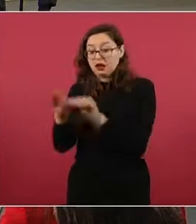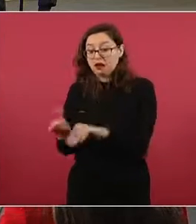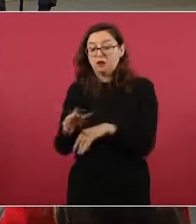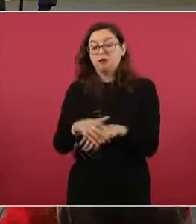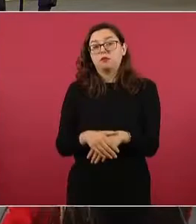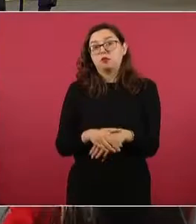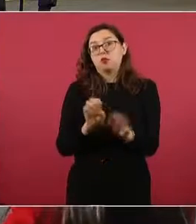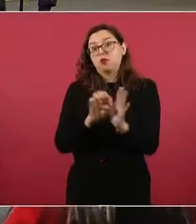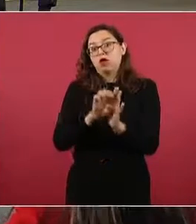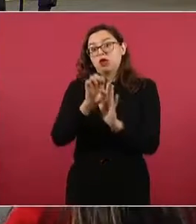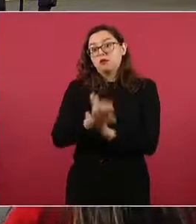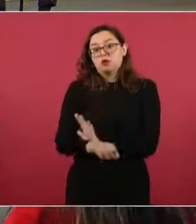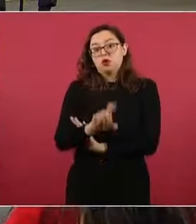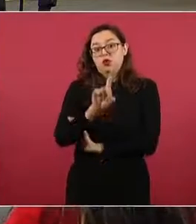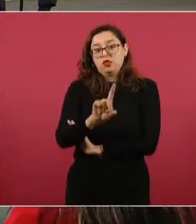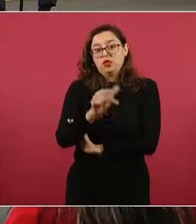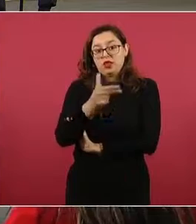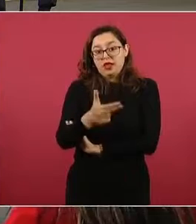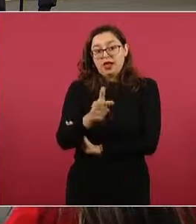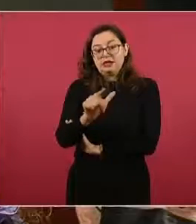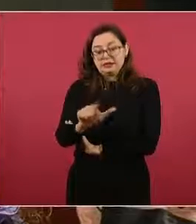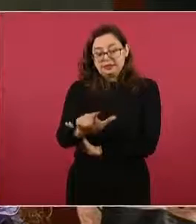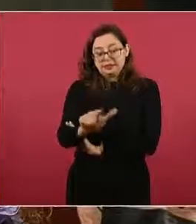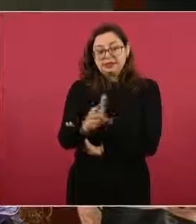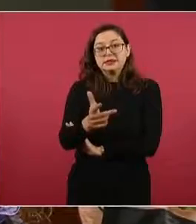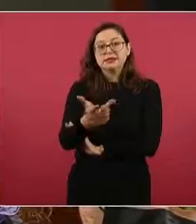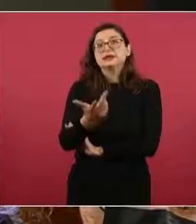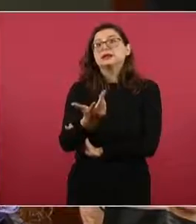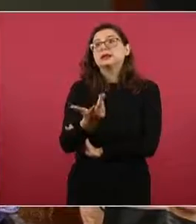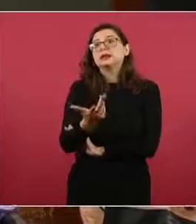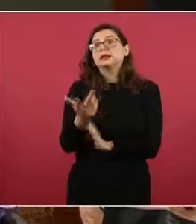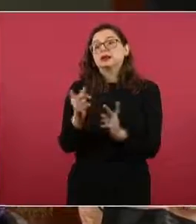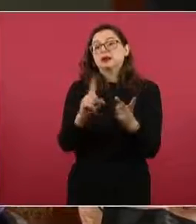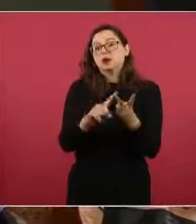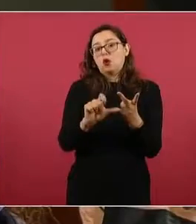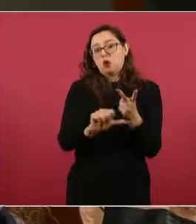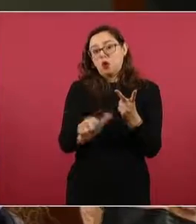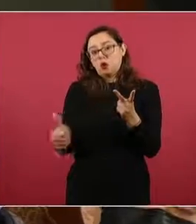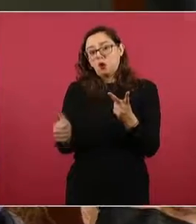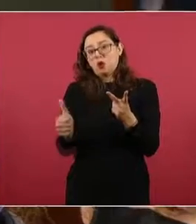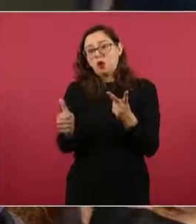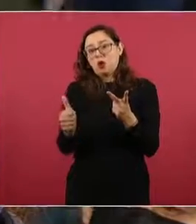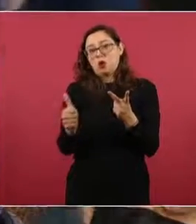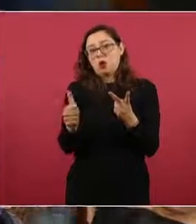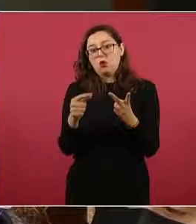DHL, ya vino a México, una empresa de